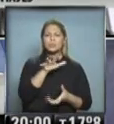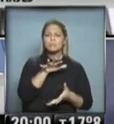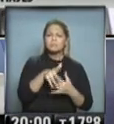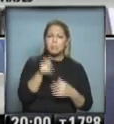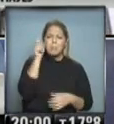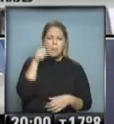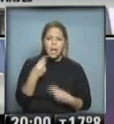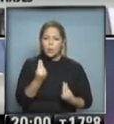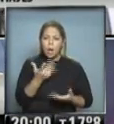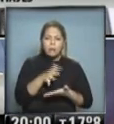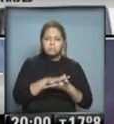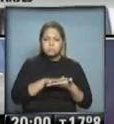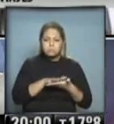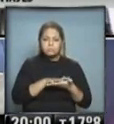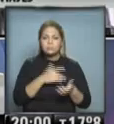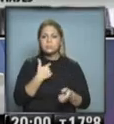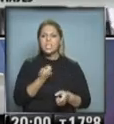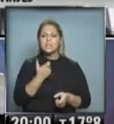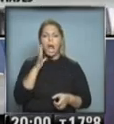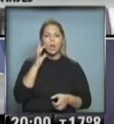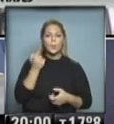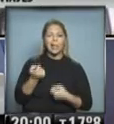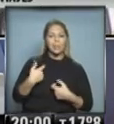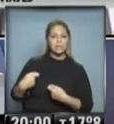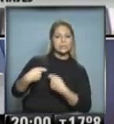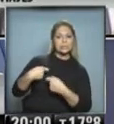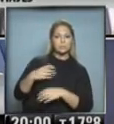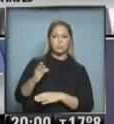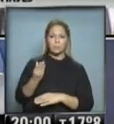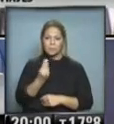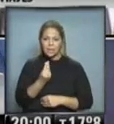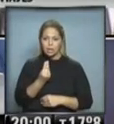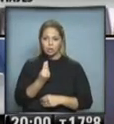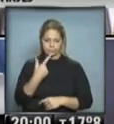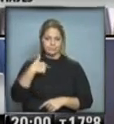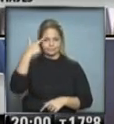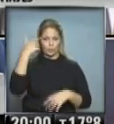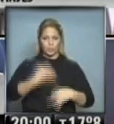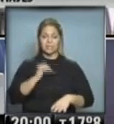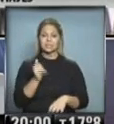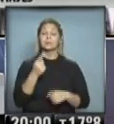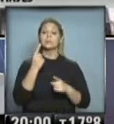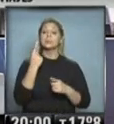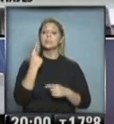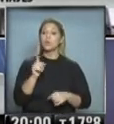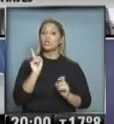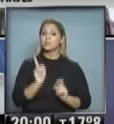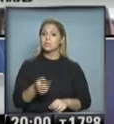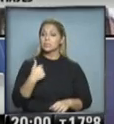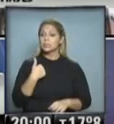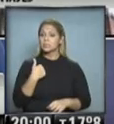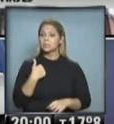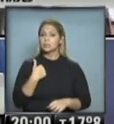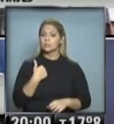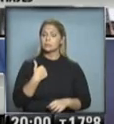maniobra, es una intimidación, estamos convencidos de eso. Pero también,